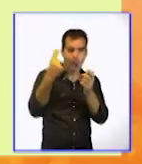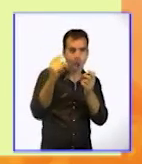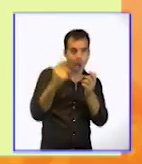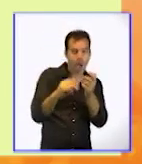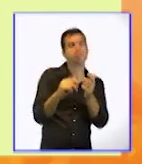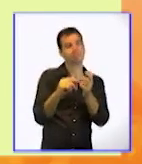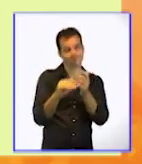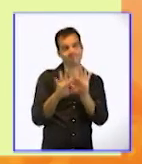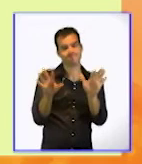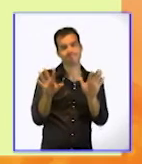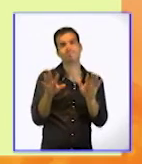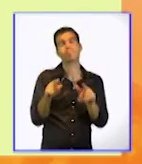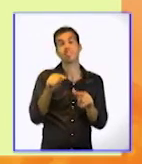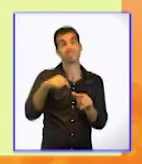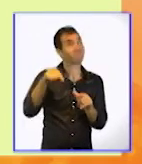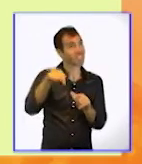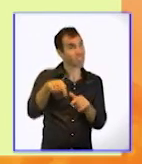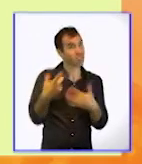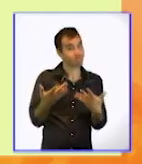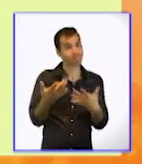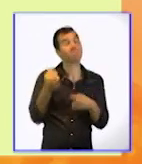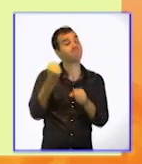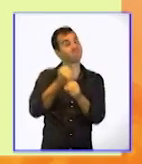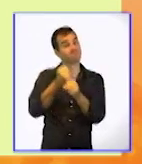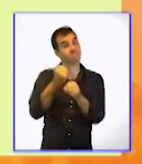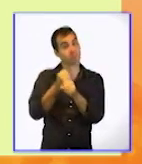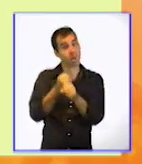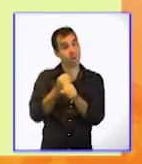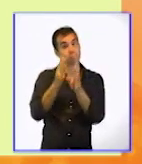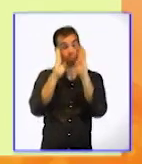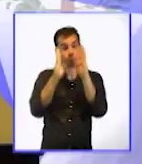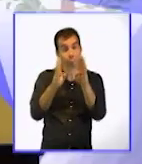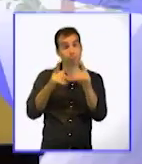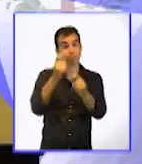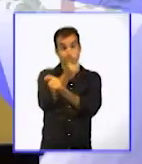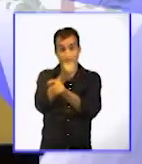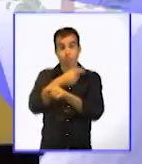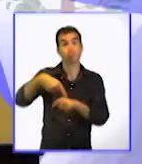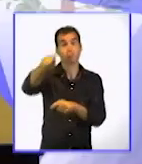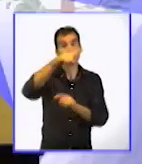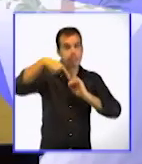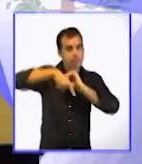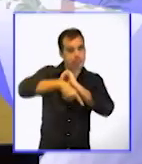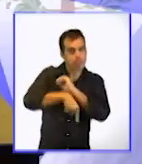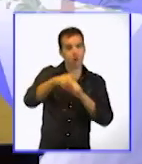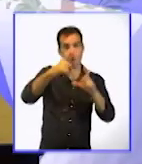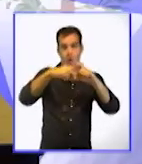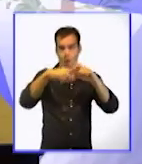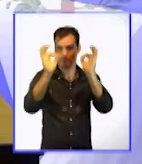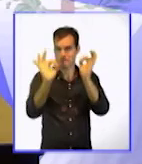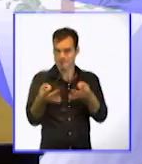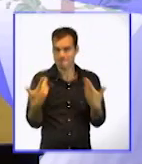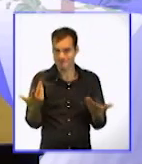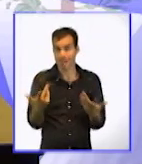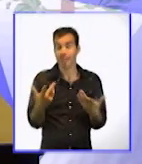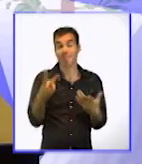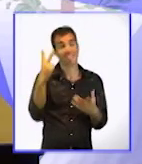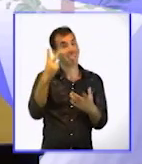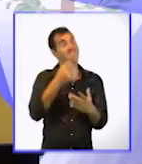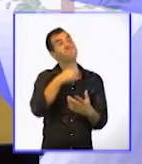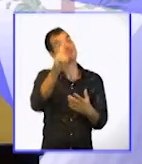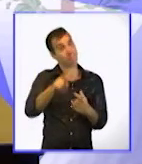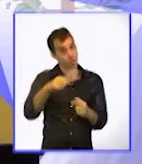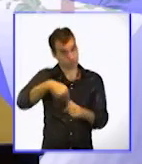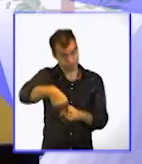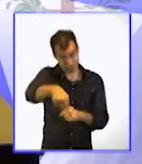ejercicios. Recordarles que todo esto ha sido un trabajo para que ustedes profundicen en estos contenidos que van al segundo